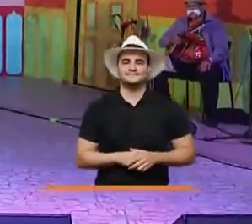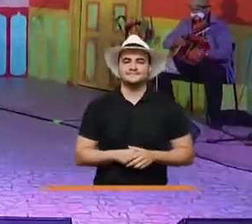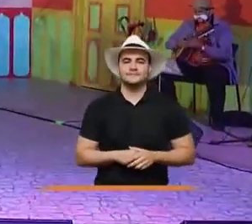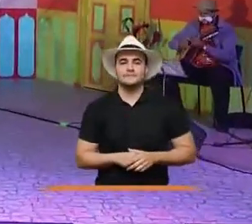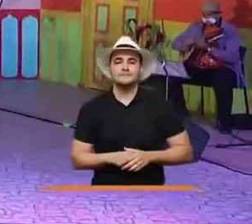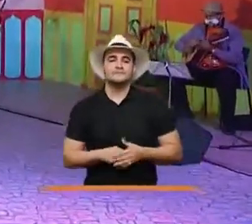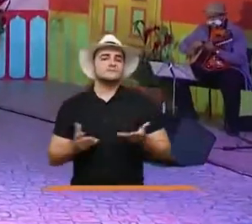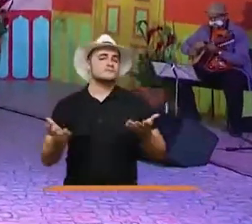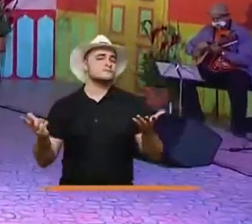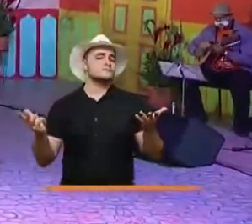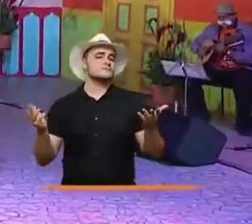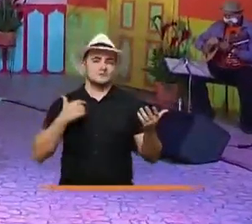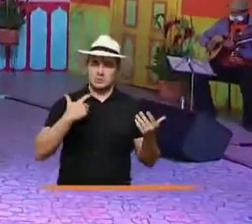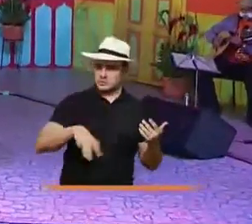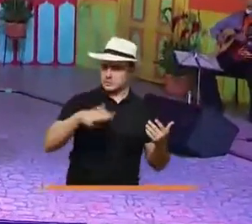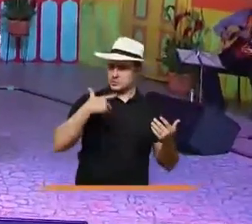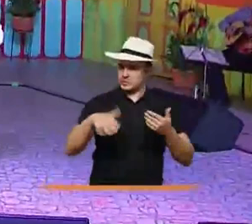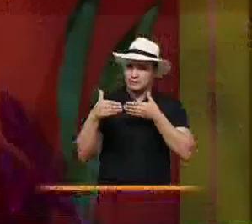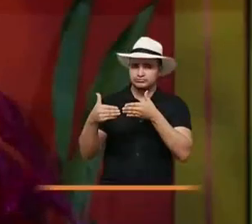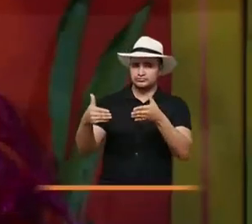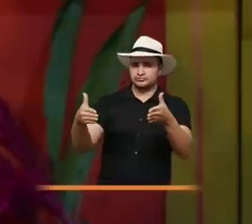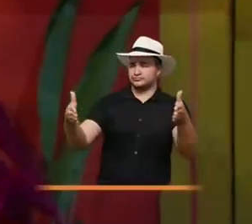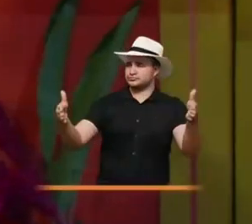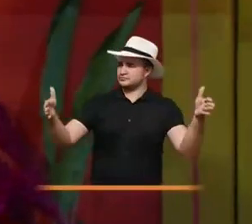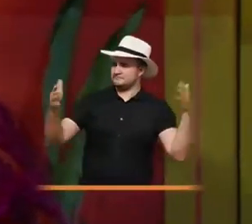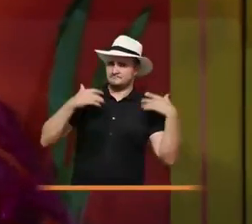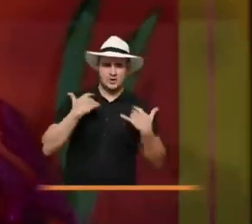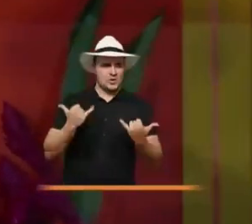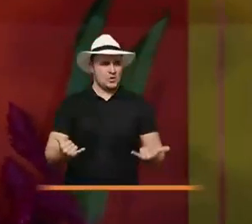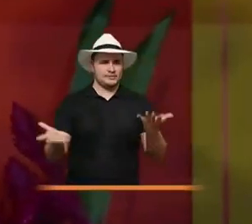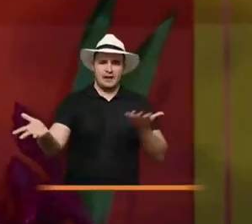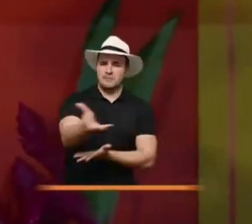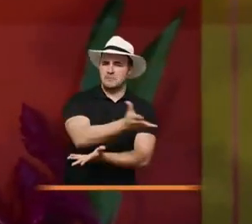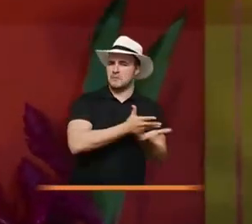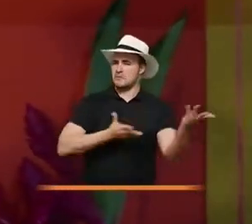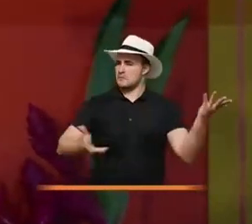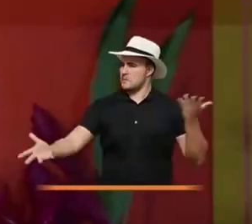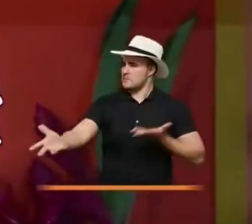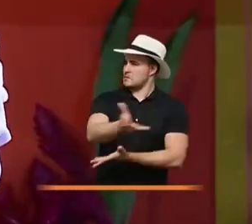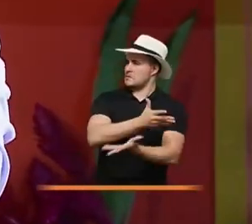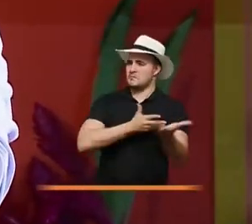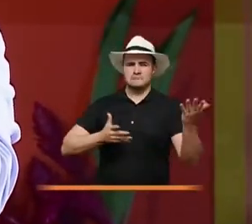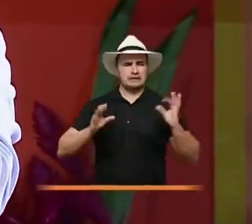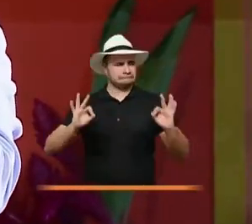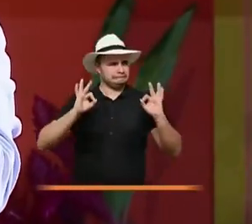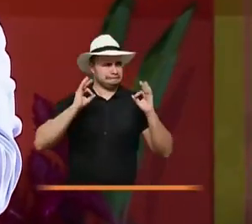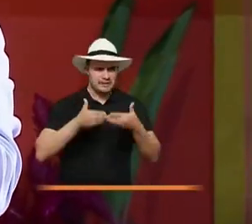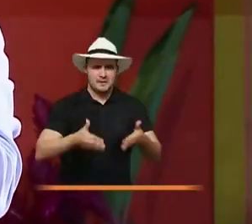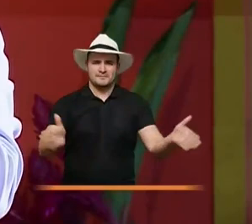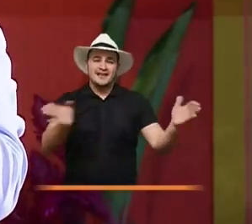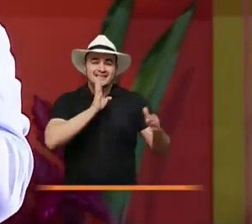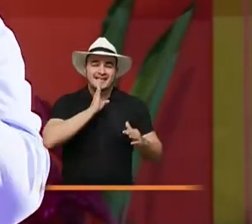qué forma tan elegante para abrir este escenario con un par de